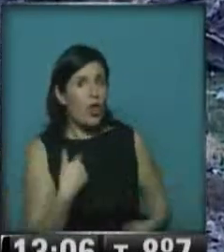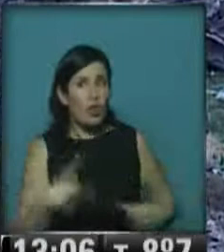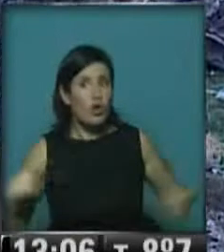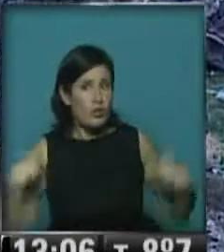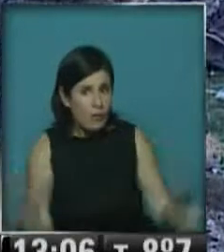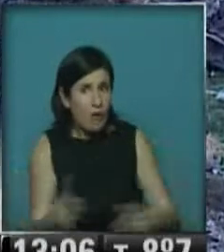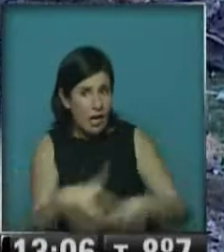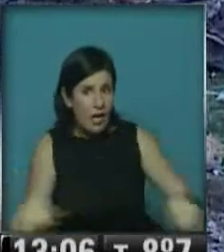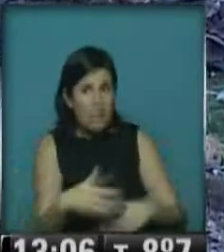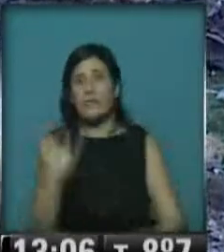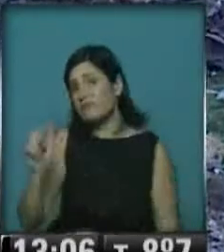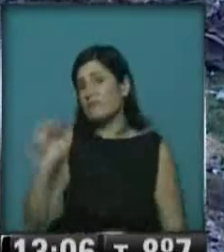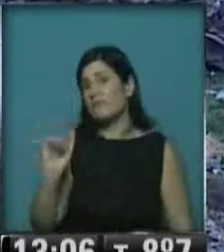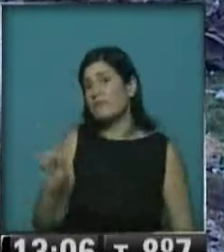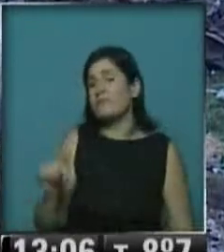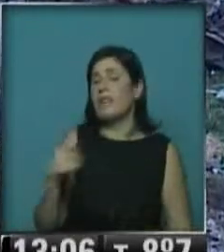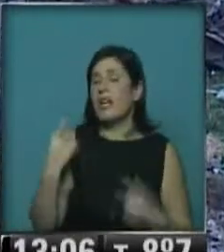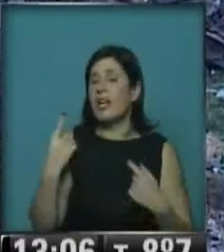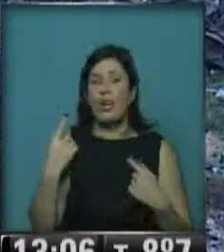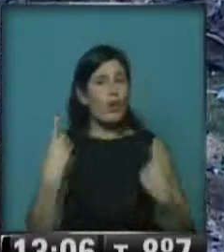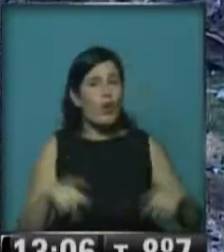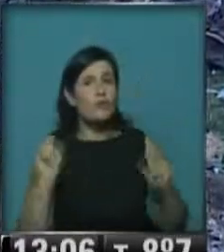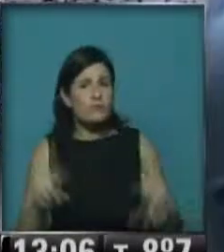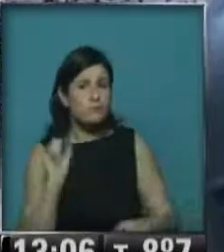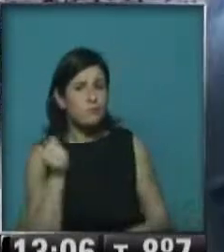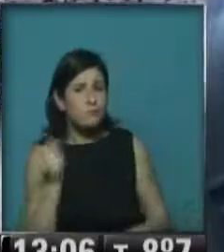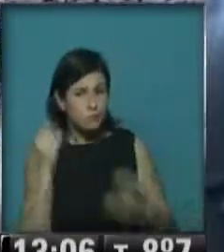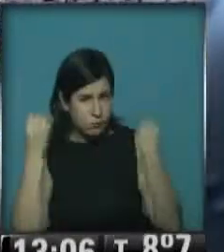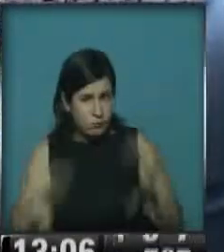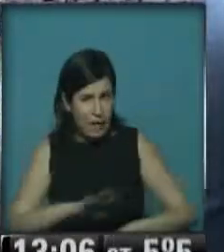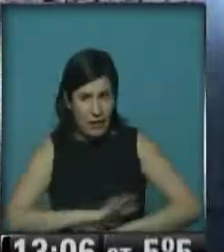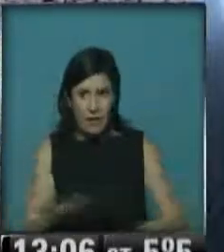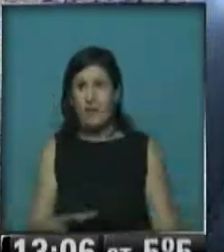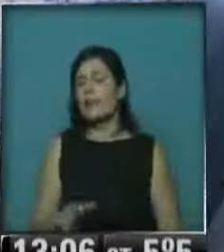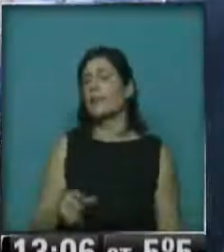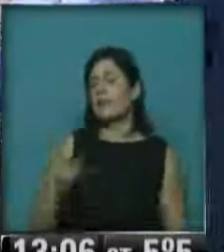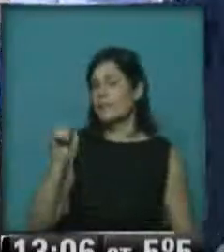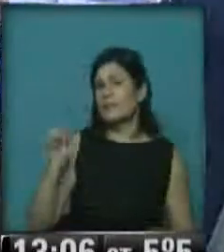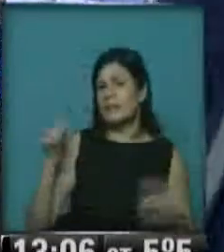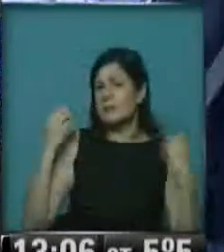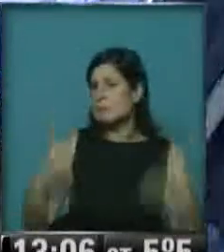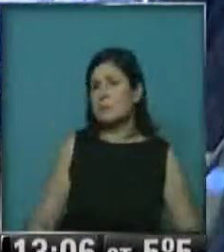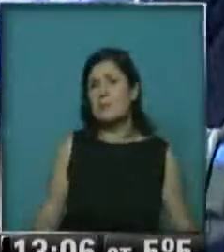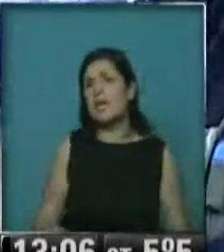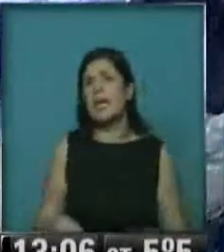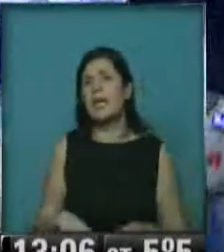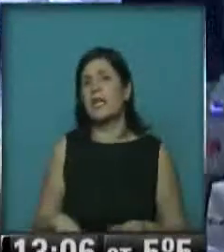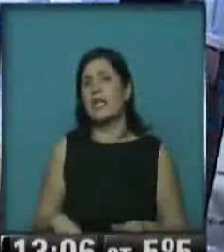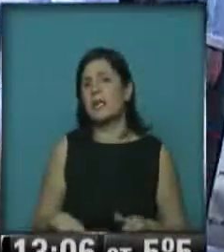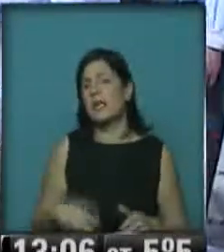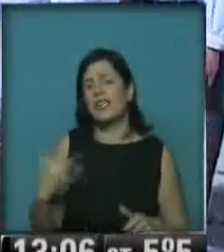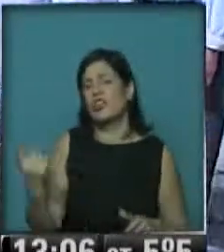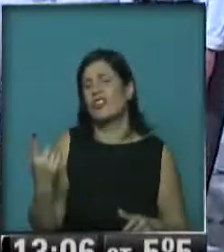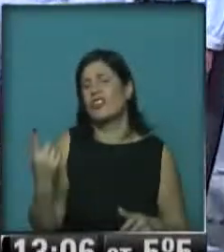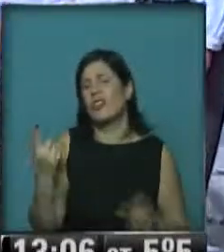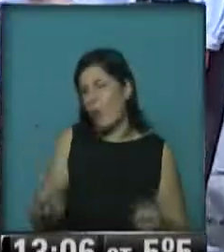Sí, sí, quedamos en la calle. ¿Han perdido lo que tenían en el lugar donde estaban sus viviendas? No, la verdad es que no tenemos